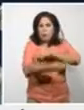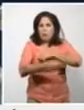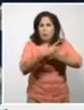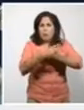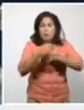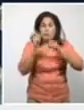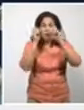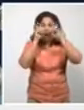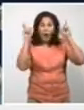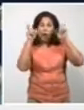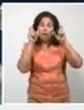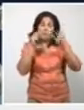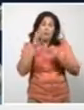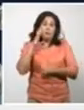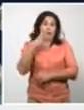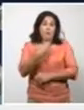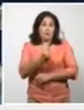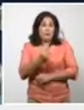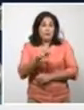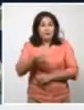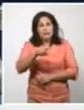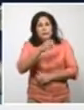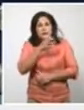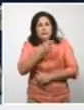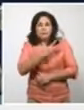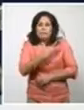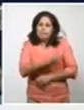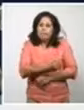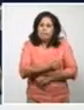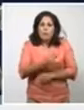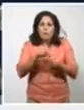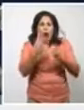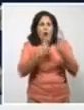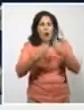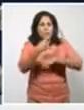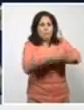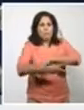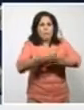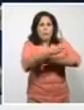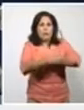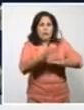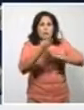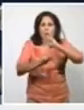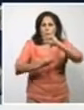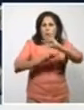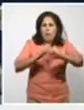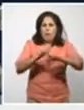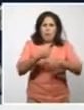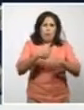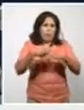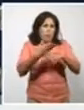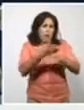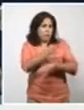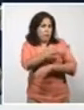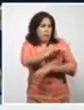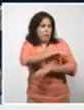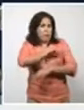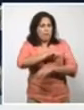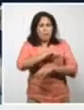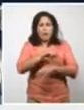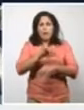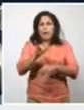uno ve cómo ya algunos países, ya desde hace varios días, ¿no?, están, como le